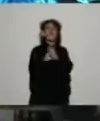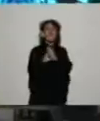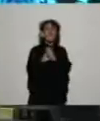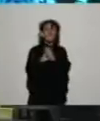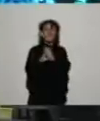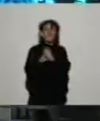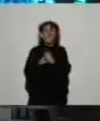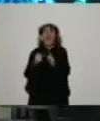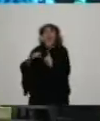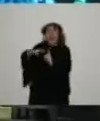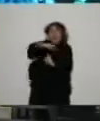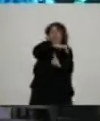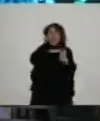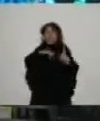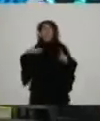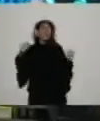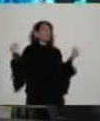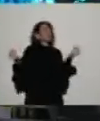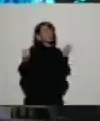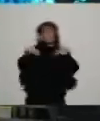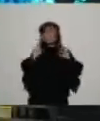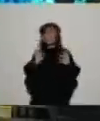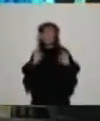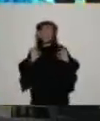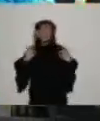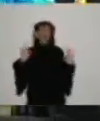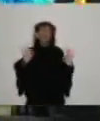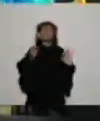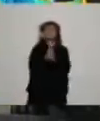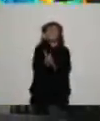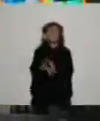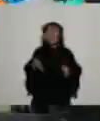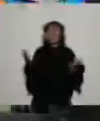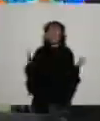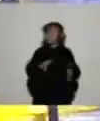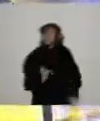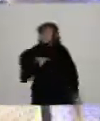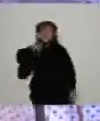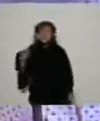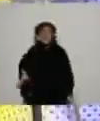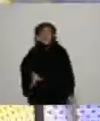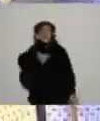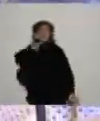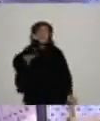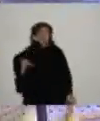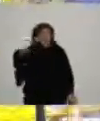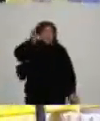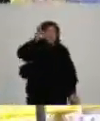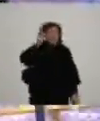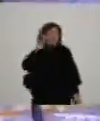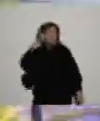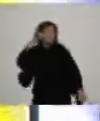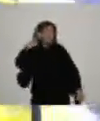Un ambiente especial, esto es una pasada, que se escuche